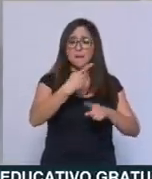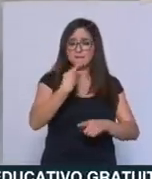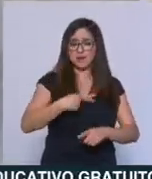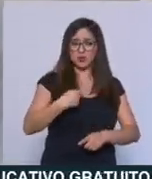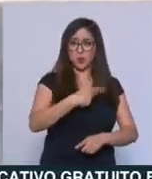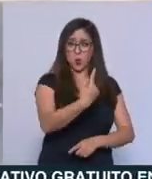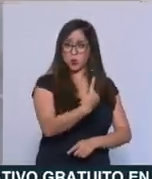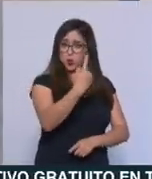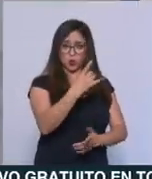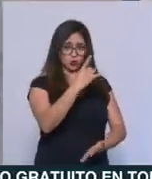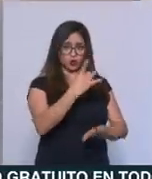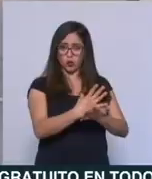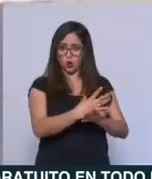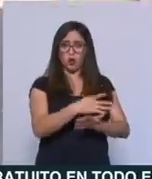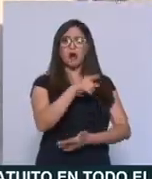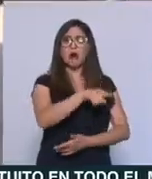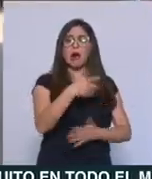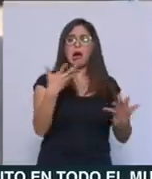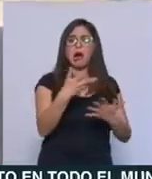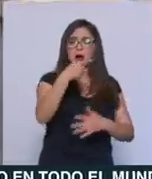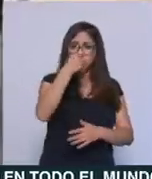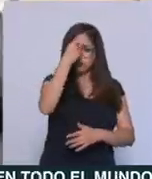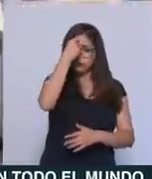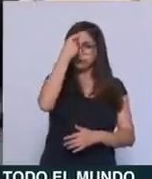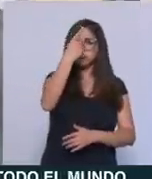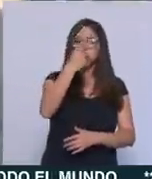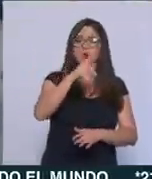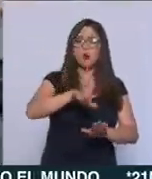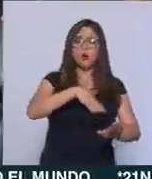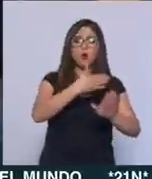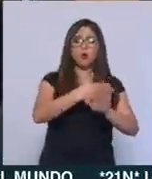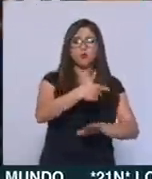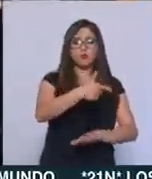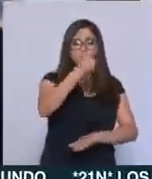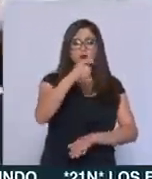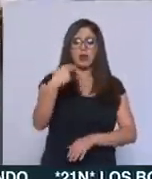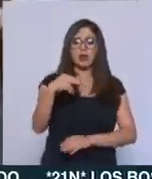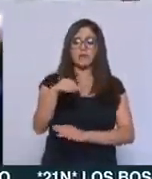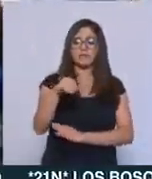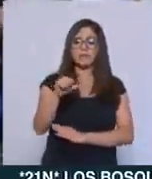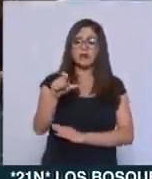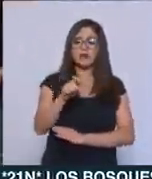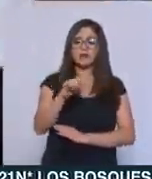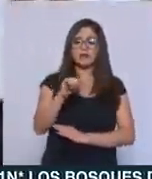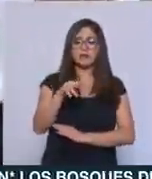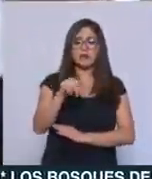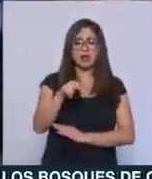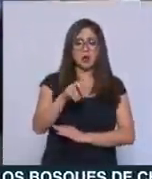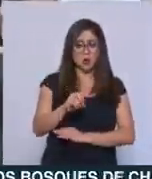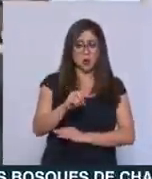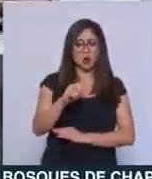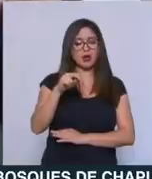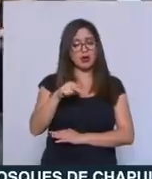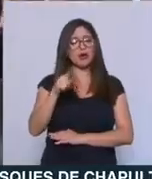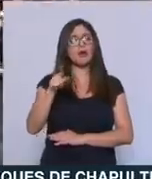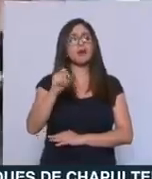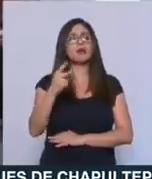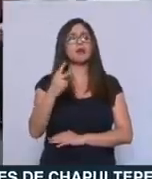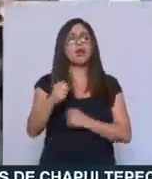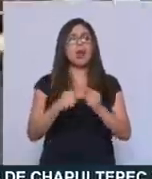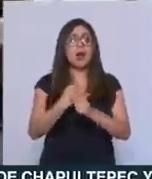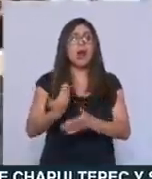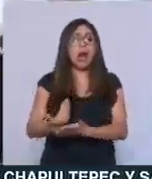este joven autor material de estos hechos, Maximiliano N., de 22 años, que contaba con antecedentes